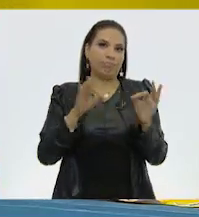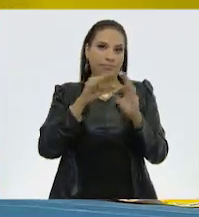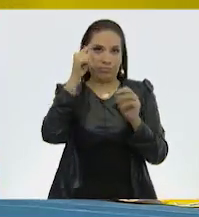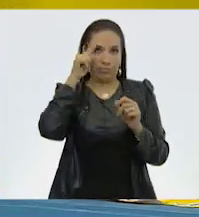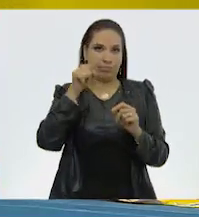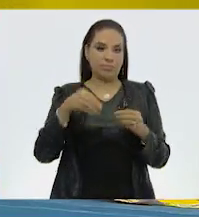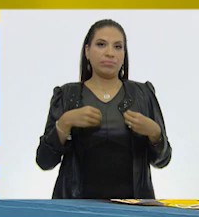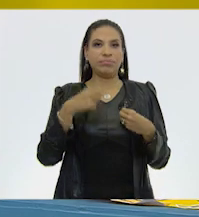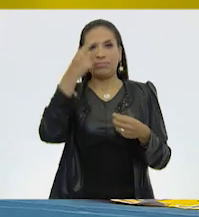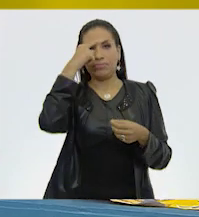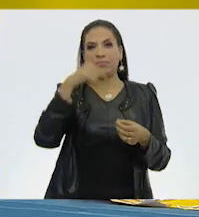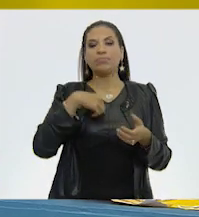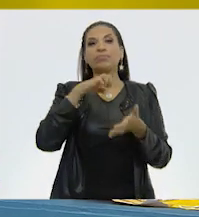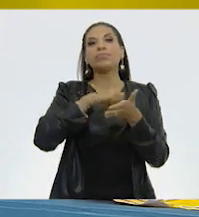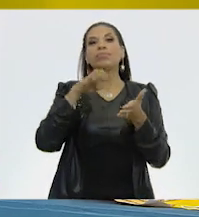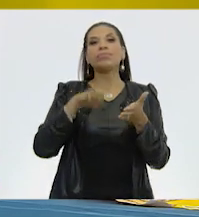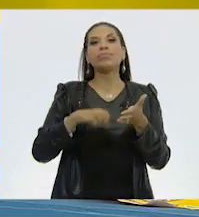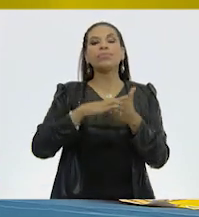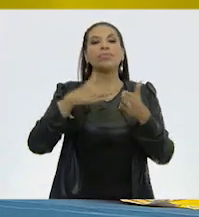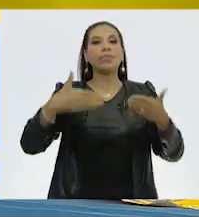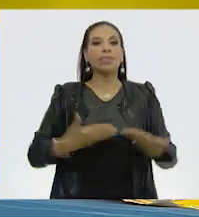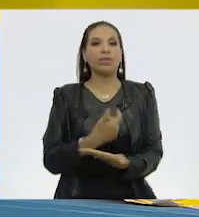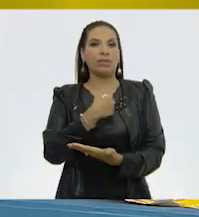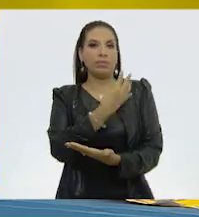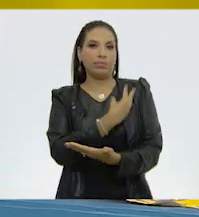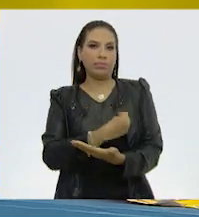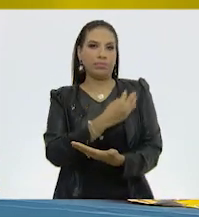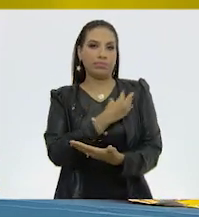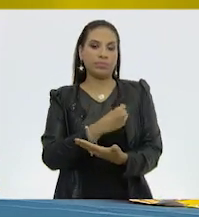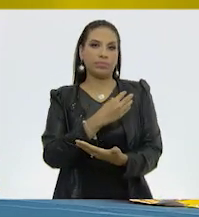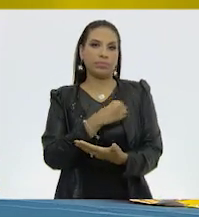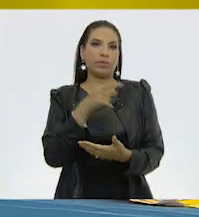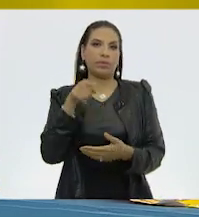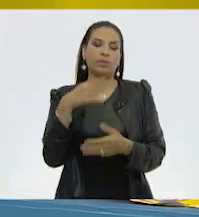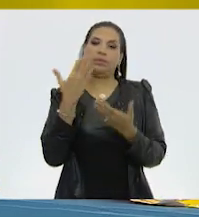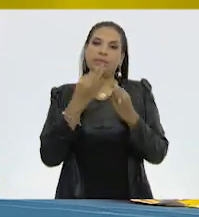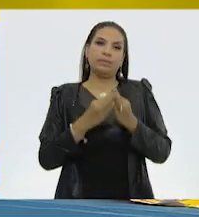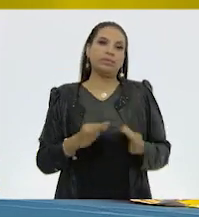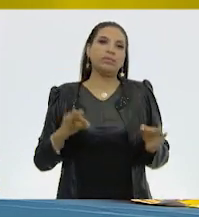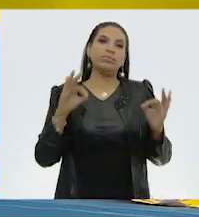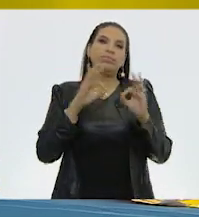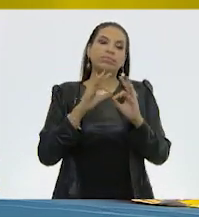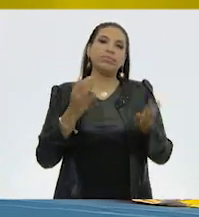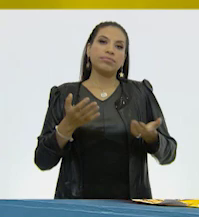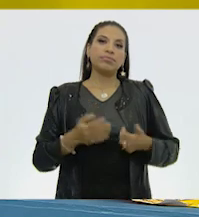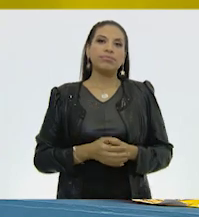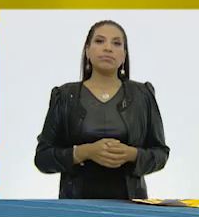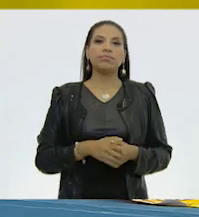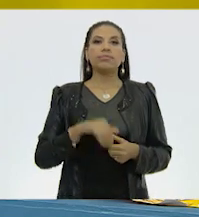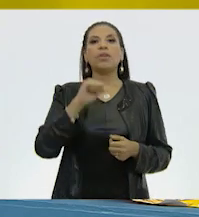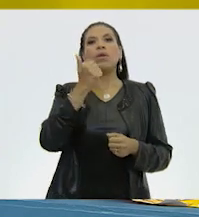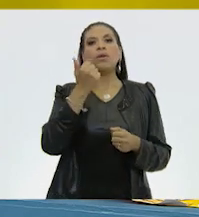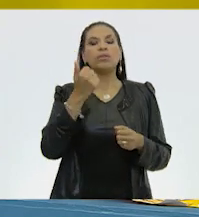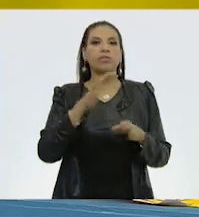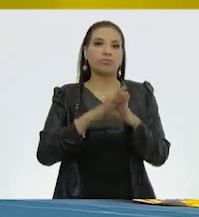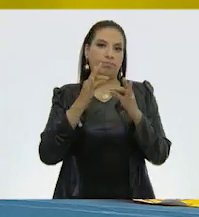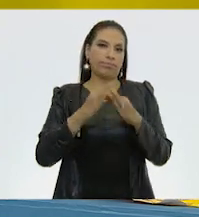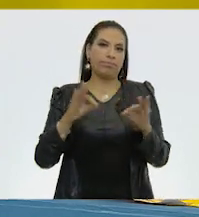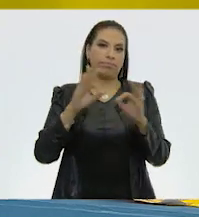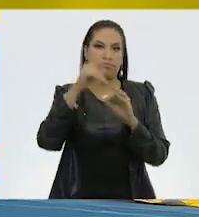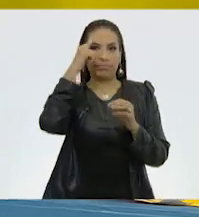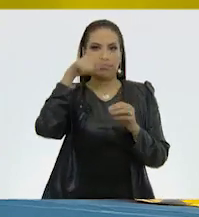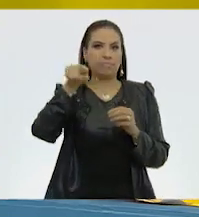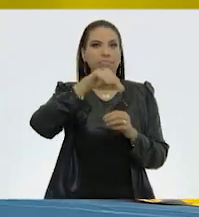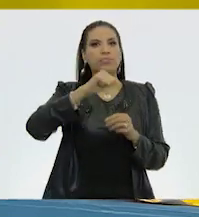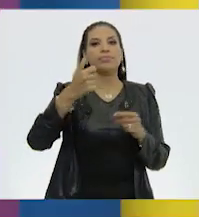para ti. Para mí, por ejemplo, el nacimiento de mi hijo es un hecho muy importante. Hay hechos que son importantes